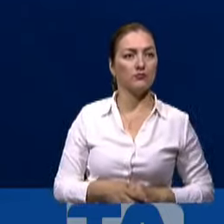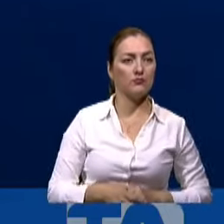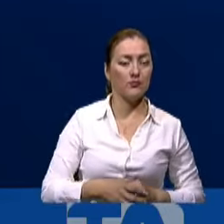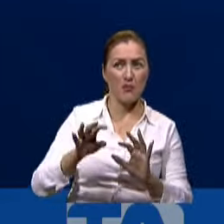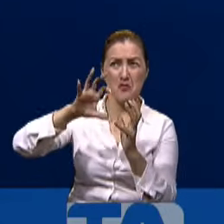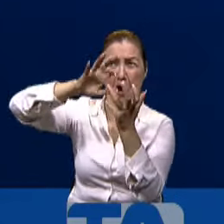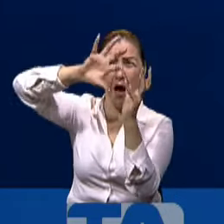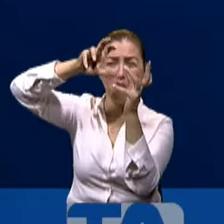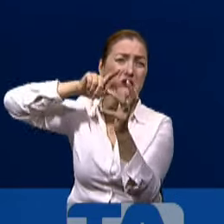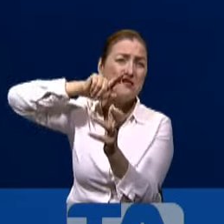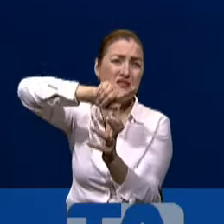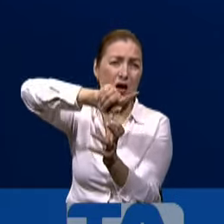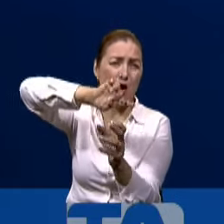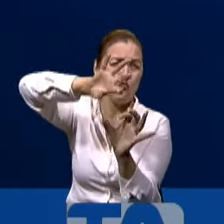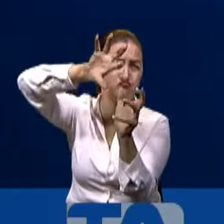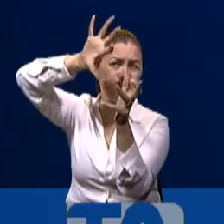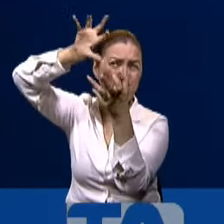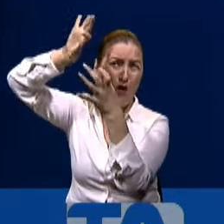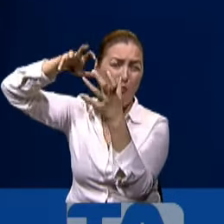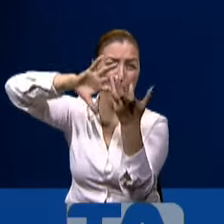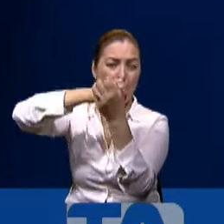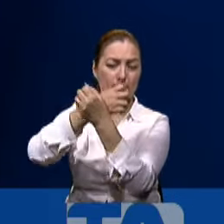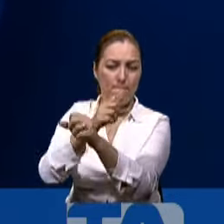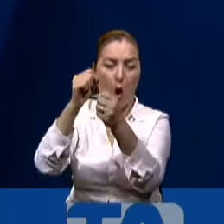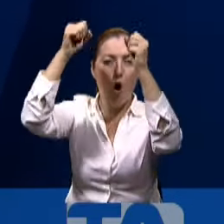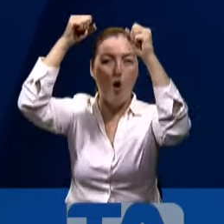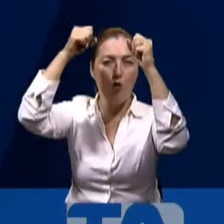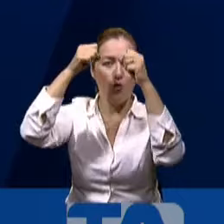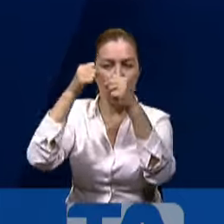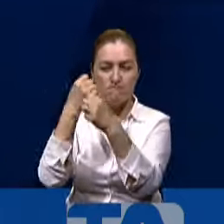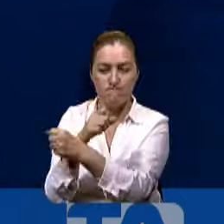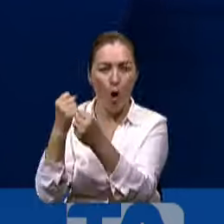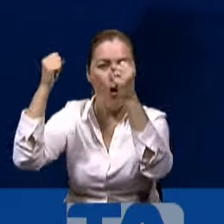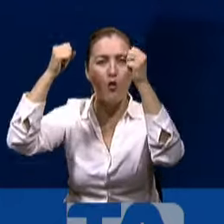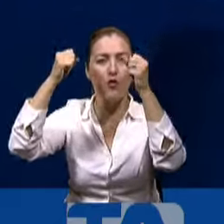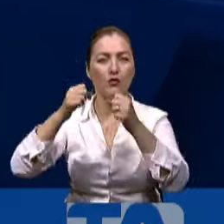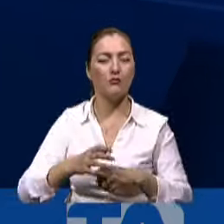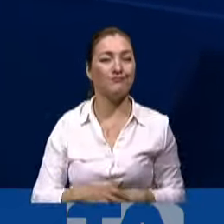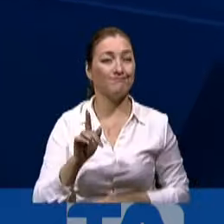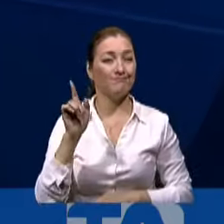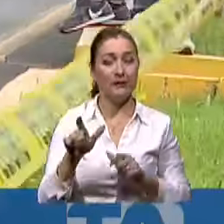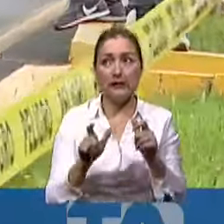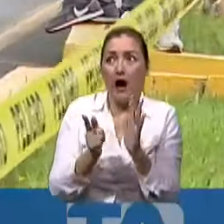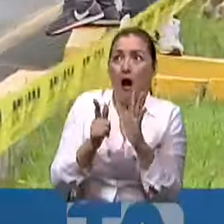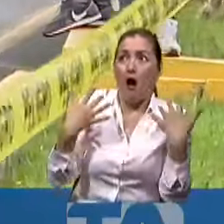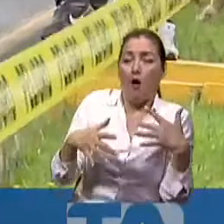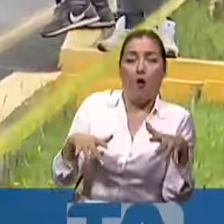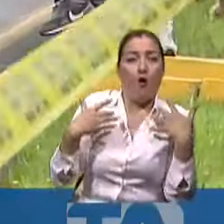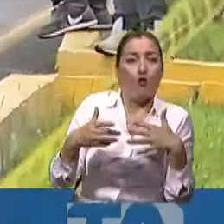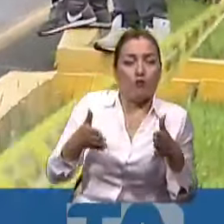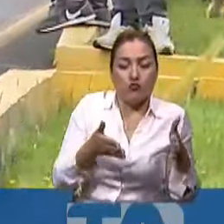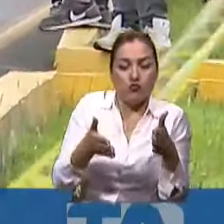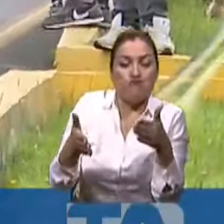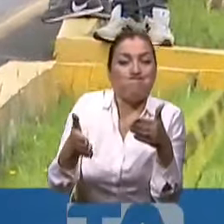Columnas de humo de gran tamaño e incluso explosiones levantaron las alarmas en la zona e incluso provocaron que un carril